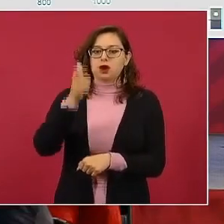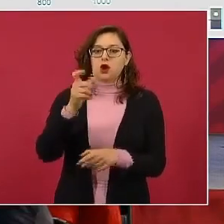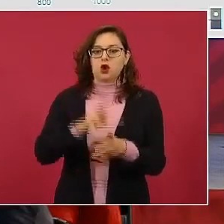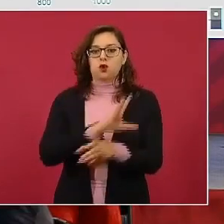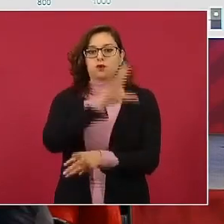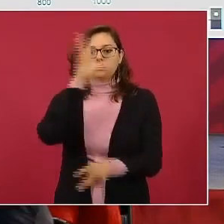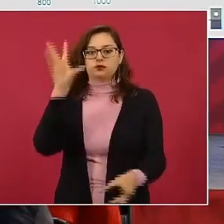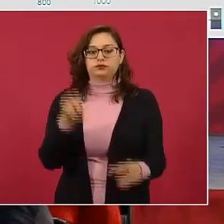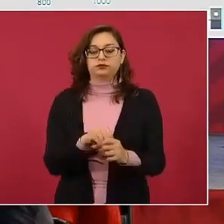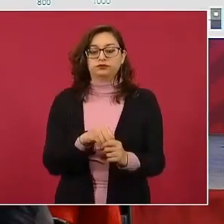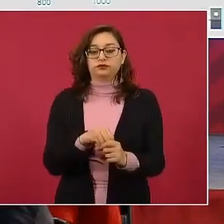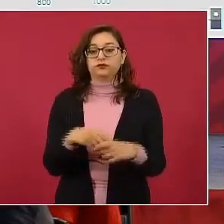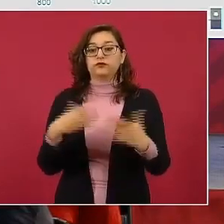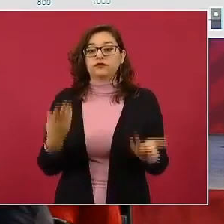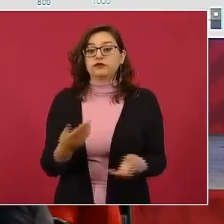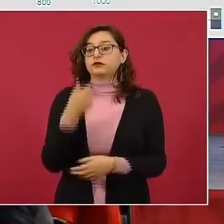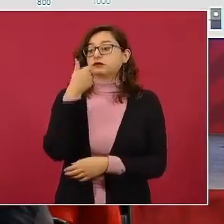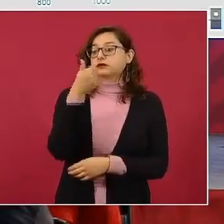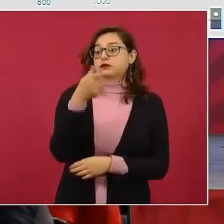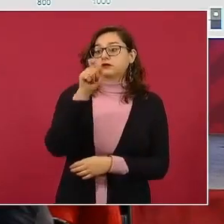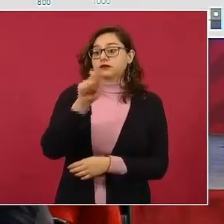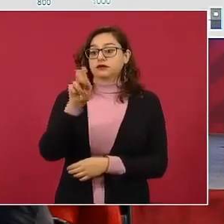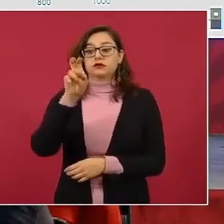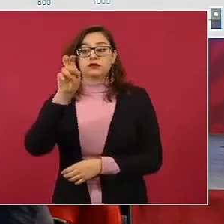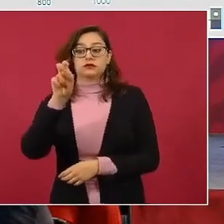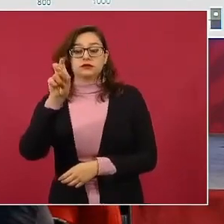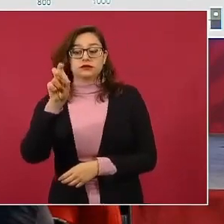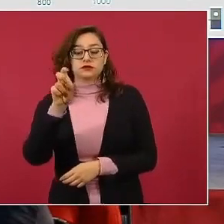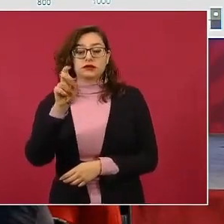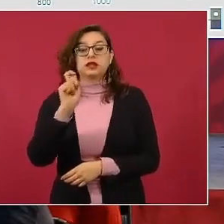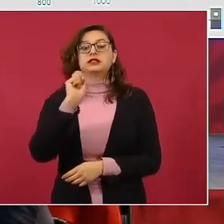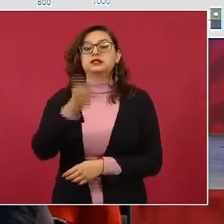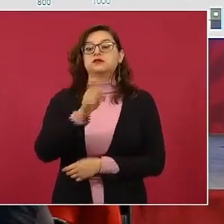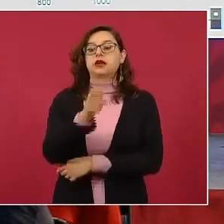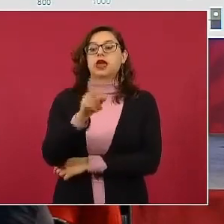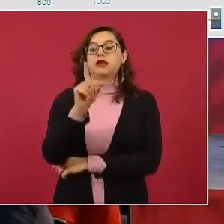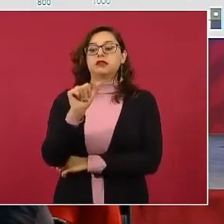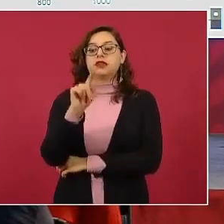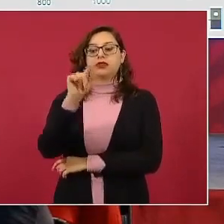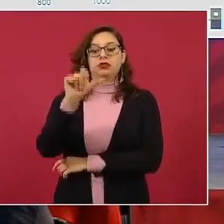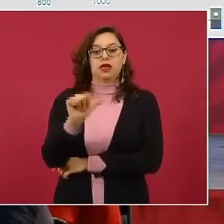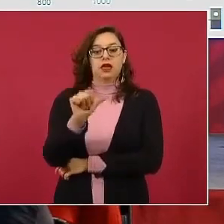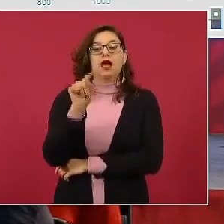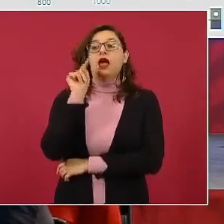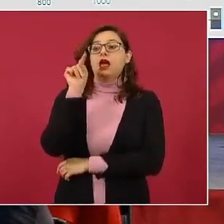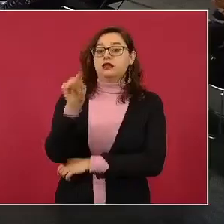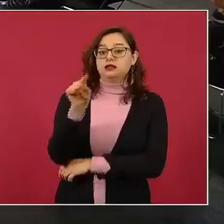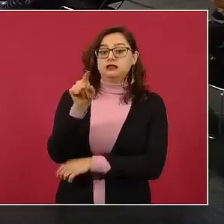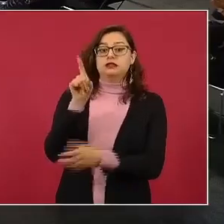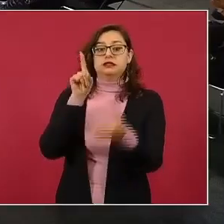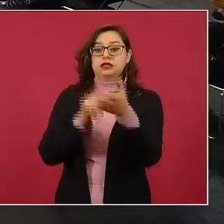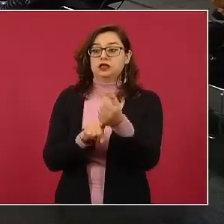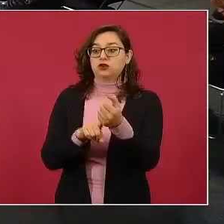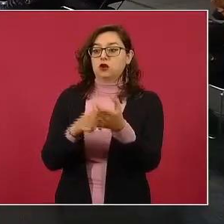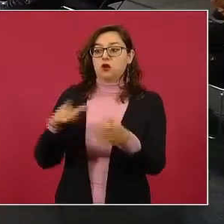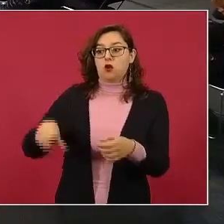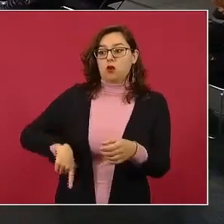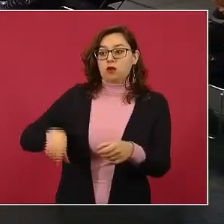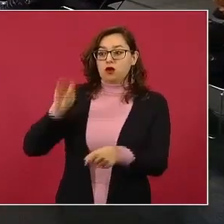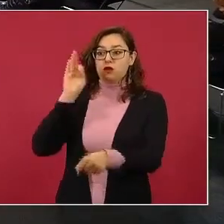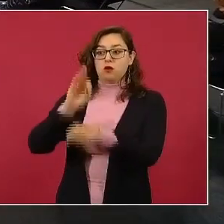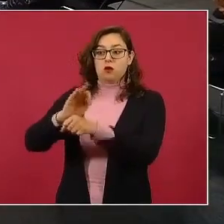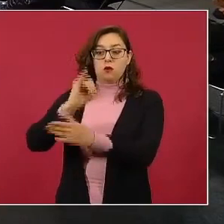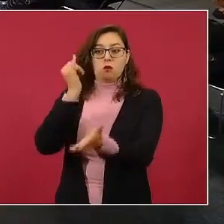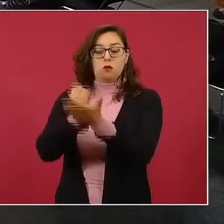llamada DAC. Esa tarifa es, además de que no tiene ningún tipo de subsidio, es la que pagan